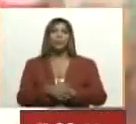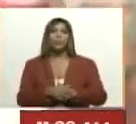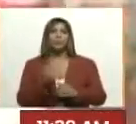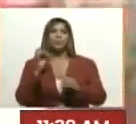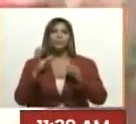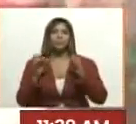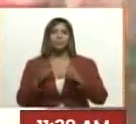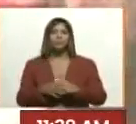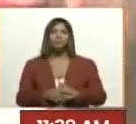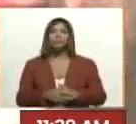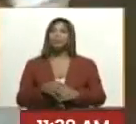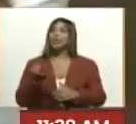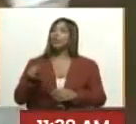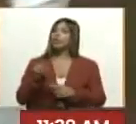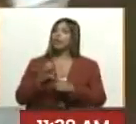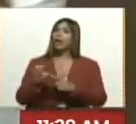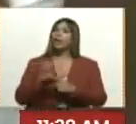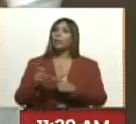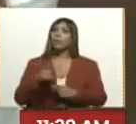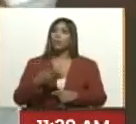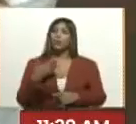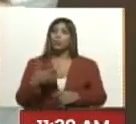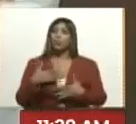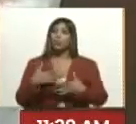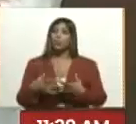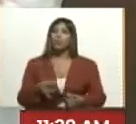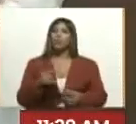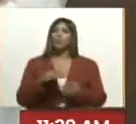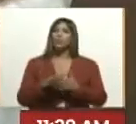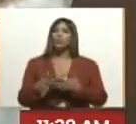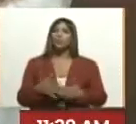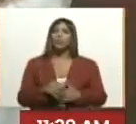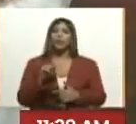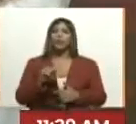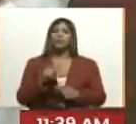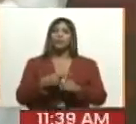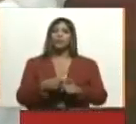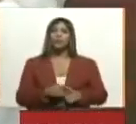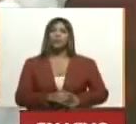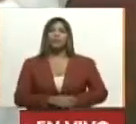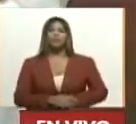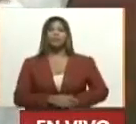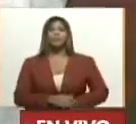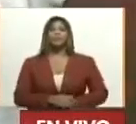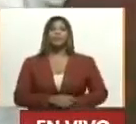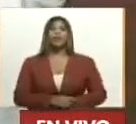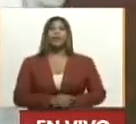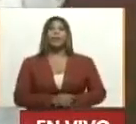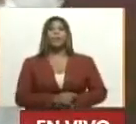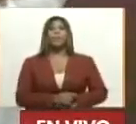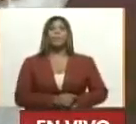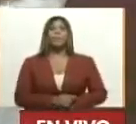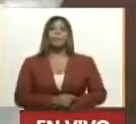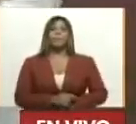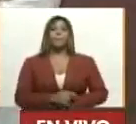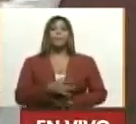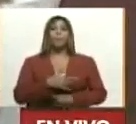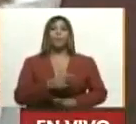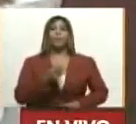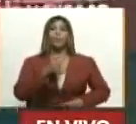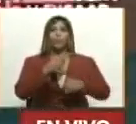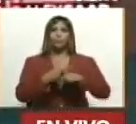inventadas. Ha dado usted un elemento muy interesante que tiene que ver con esa cifra que permite o ese registro que se está